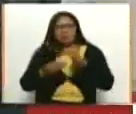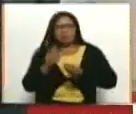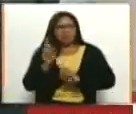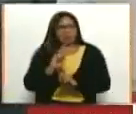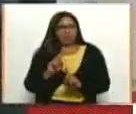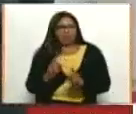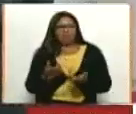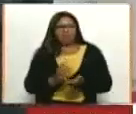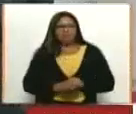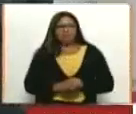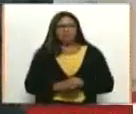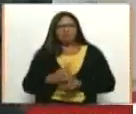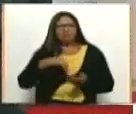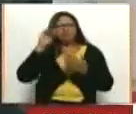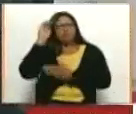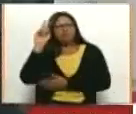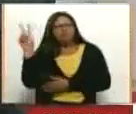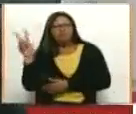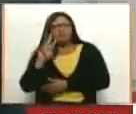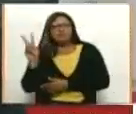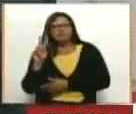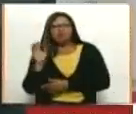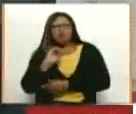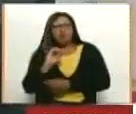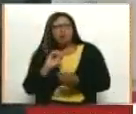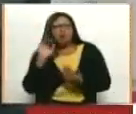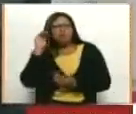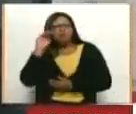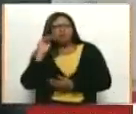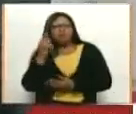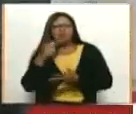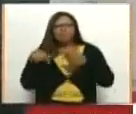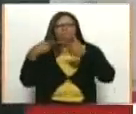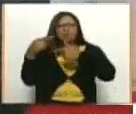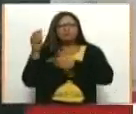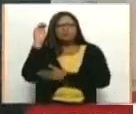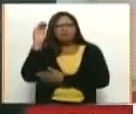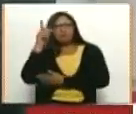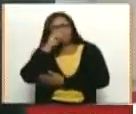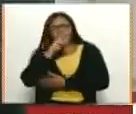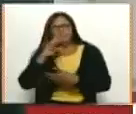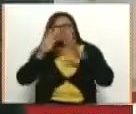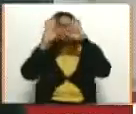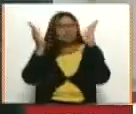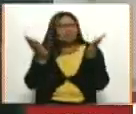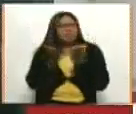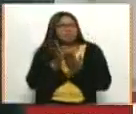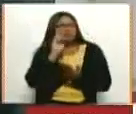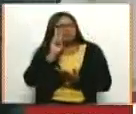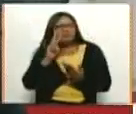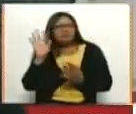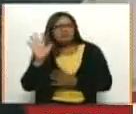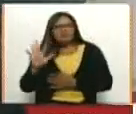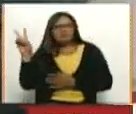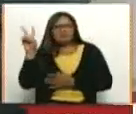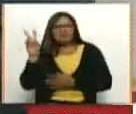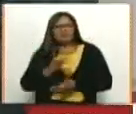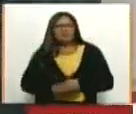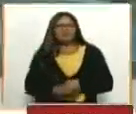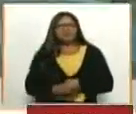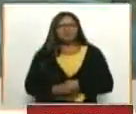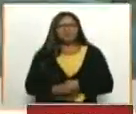no, lo que el futuro de Venezuela o el futuro de los próximos años del mundo pasan por Venezuela. Sí.